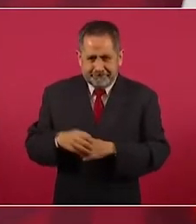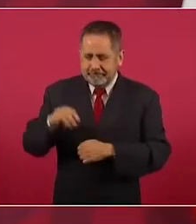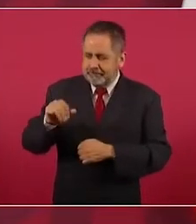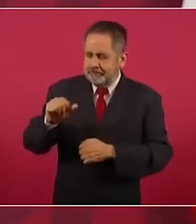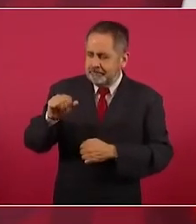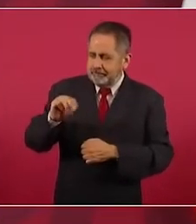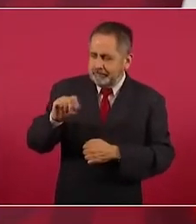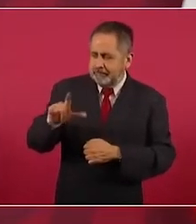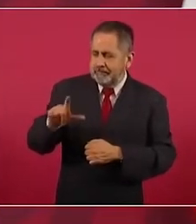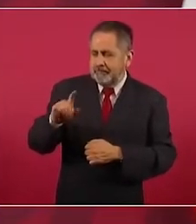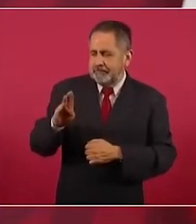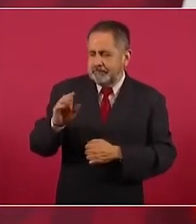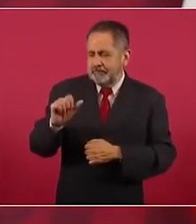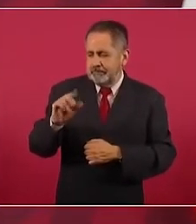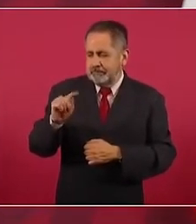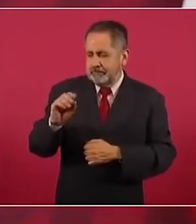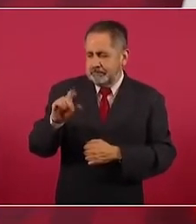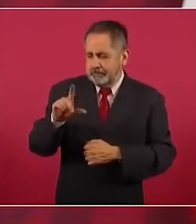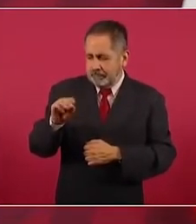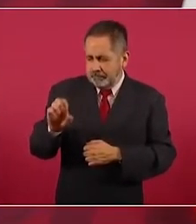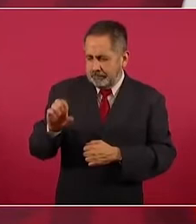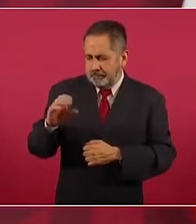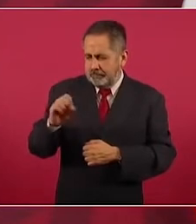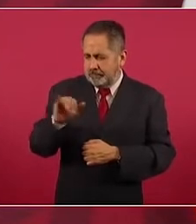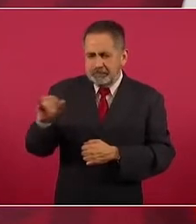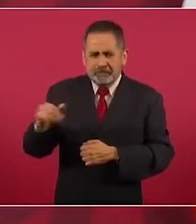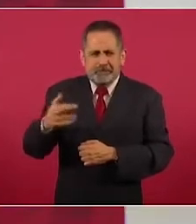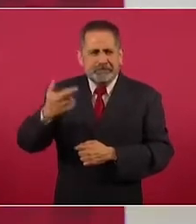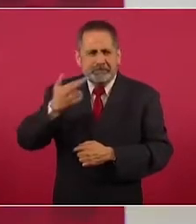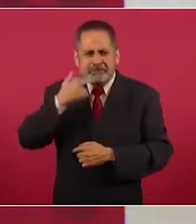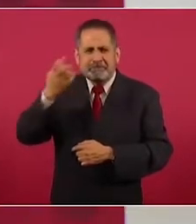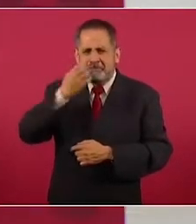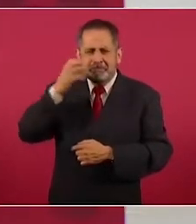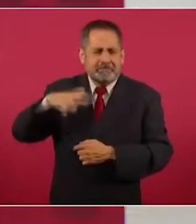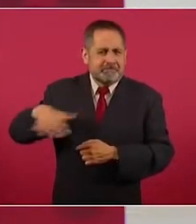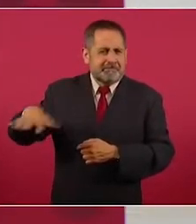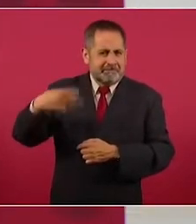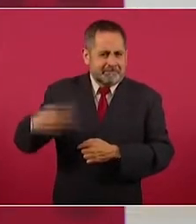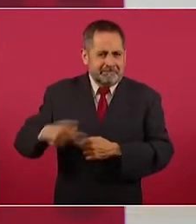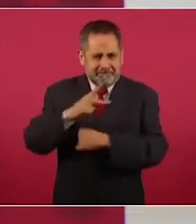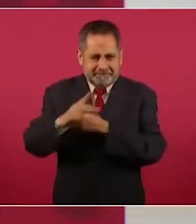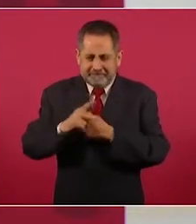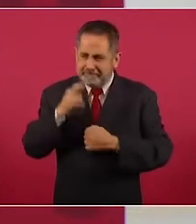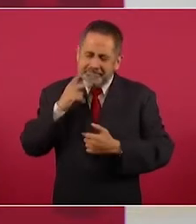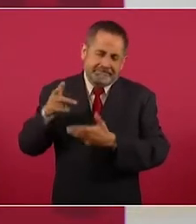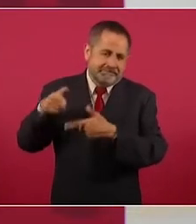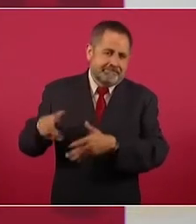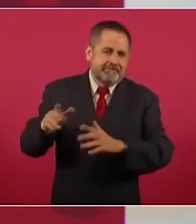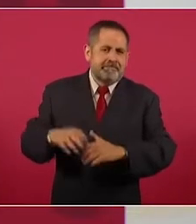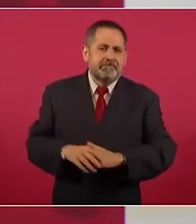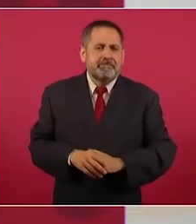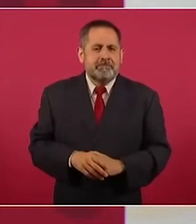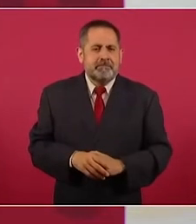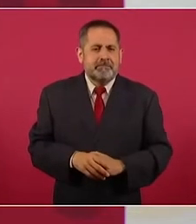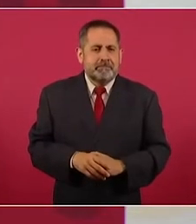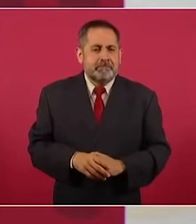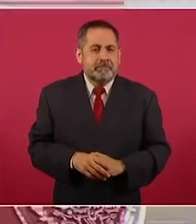Manuel Bartolomé Cosío. De las mejores escuelas de este país.